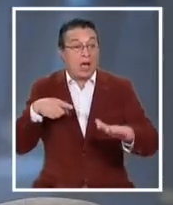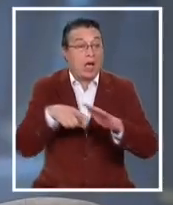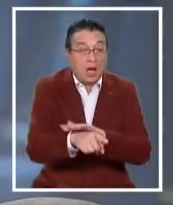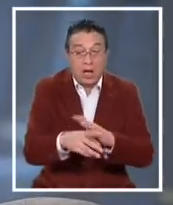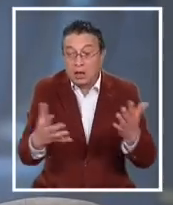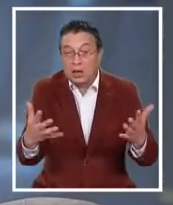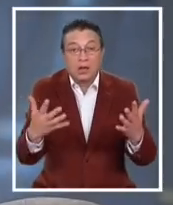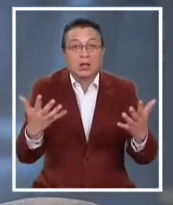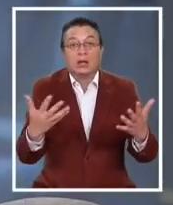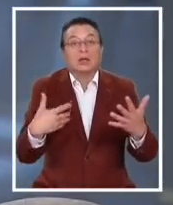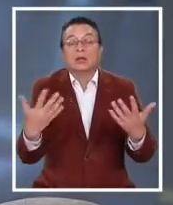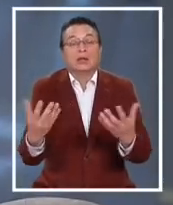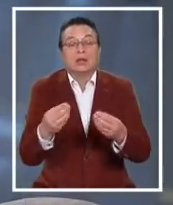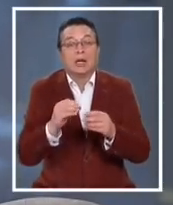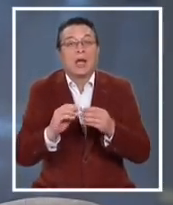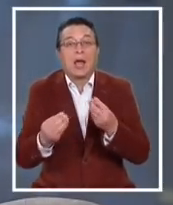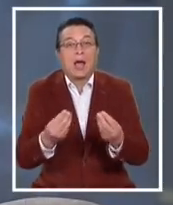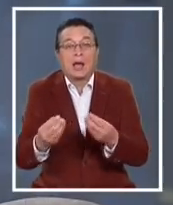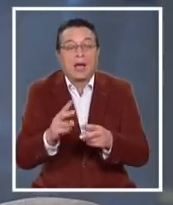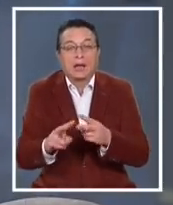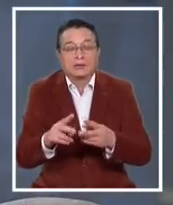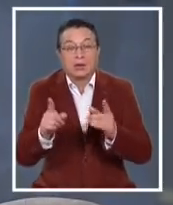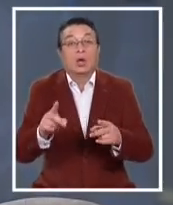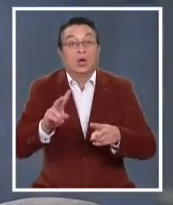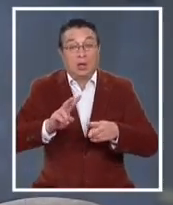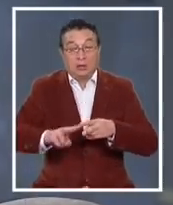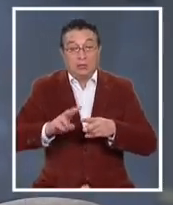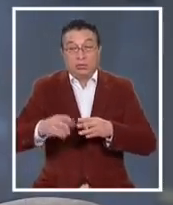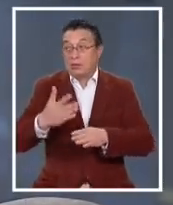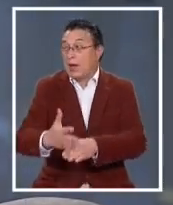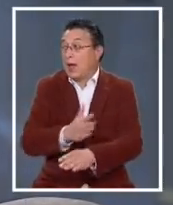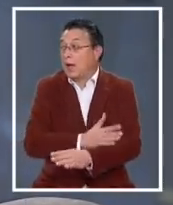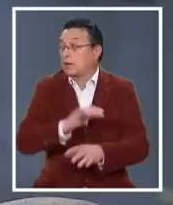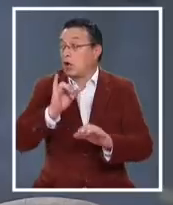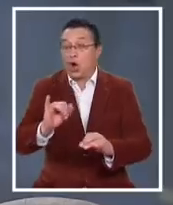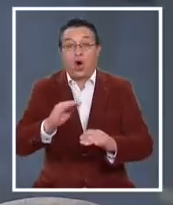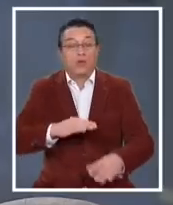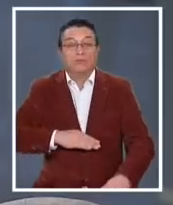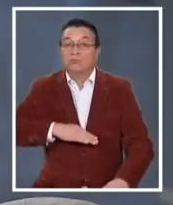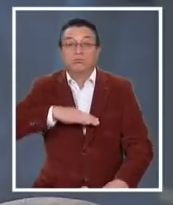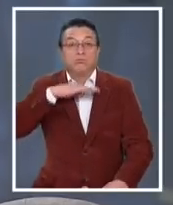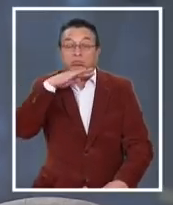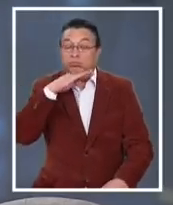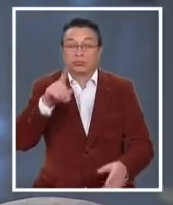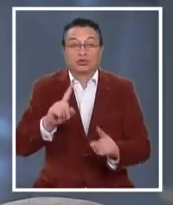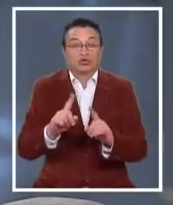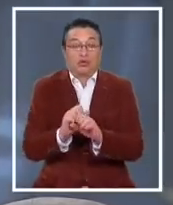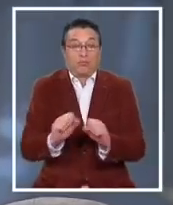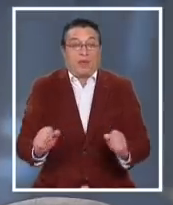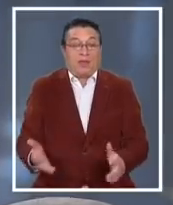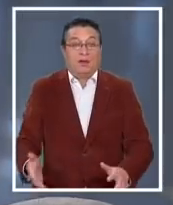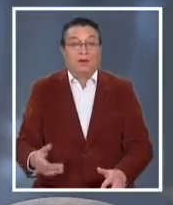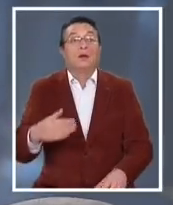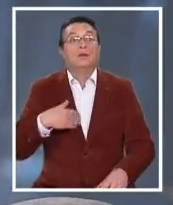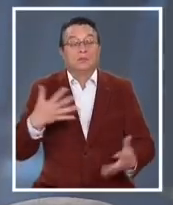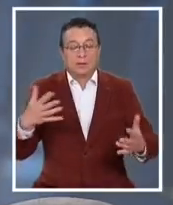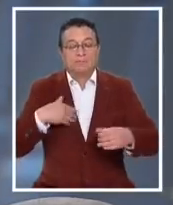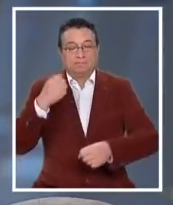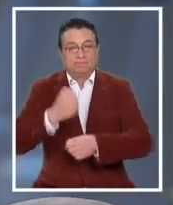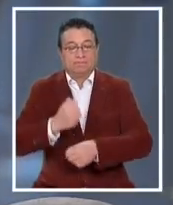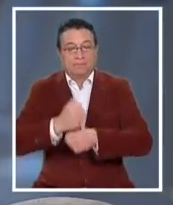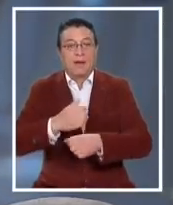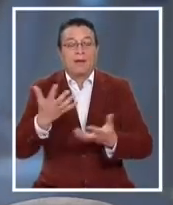igual. El problema es que tú o te preparas o se da a colapsar la urgencia, lo cual no puede pasar. Estamos eficientando el uso de